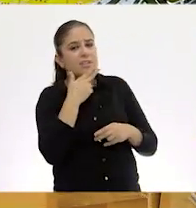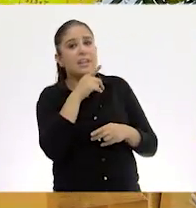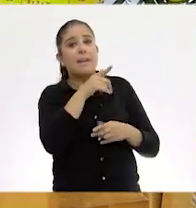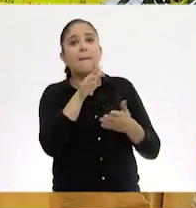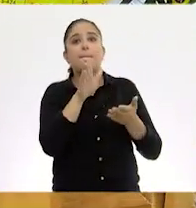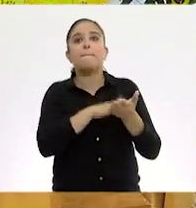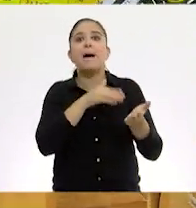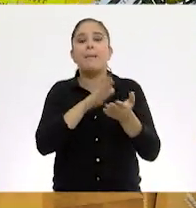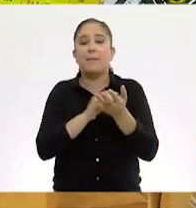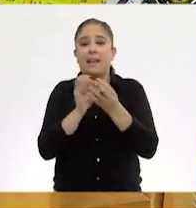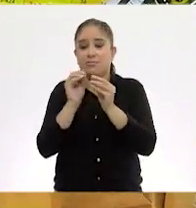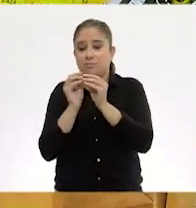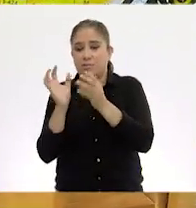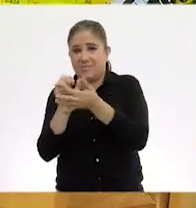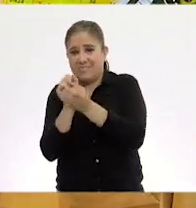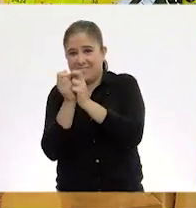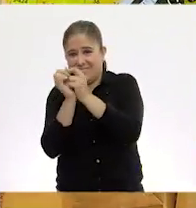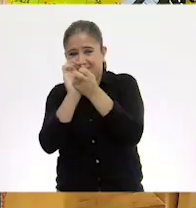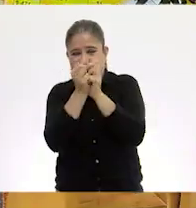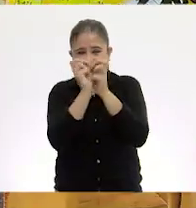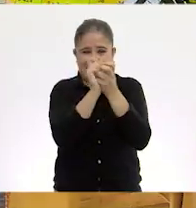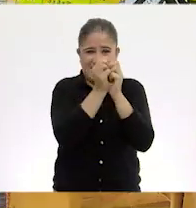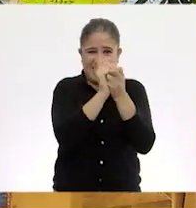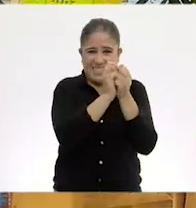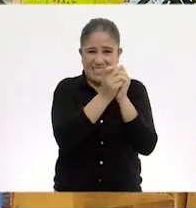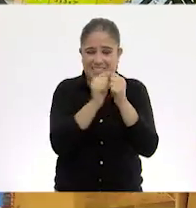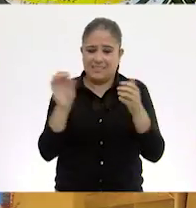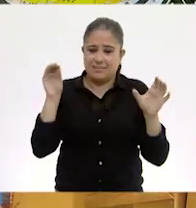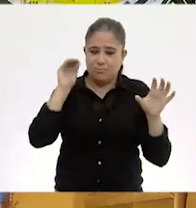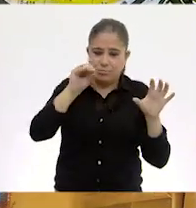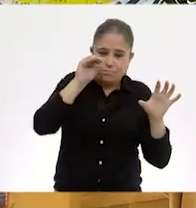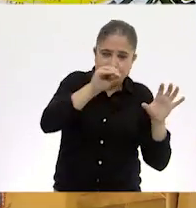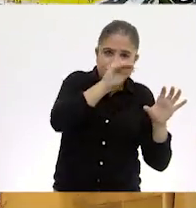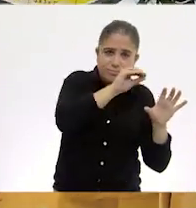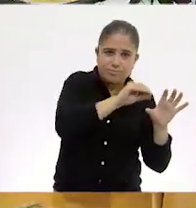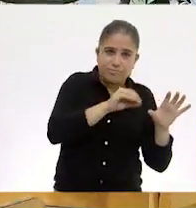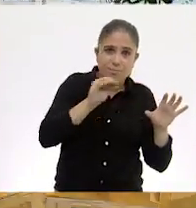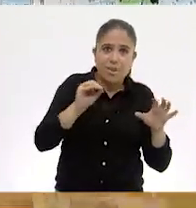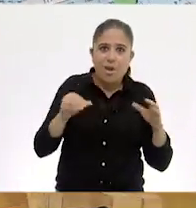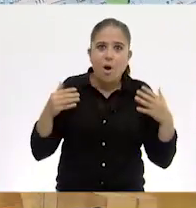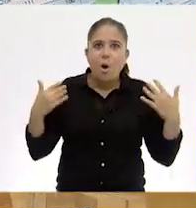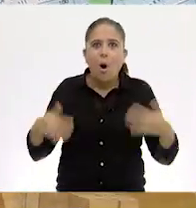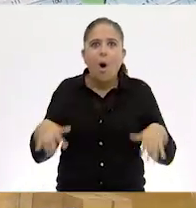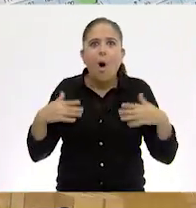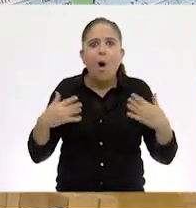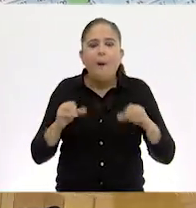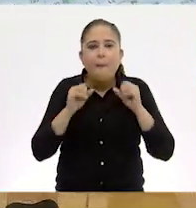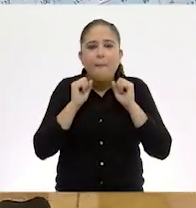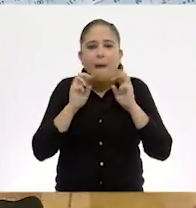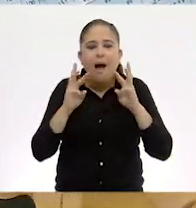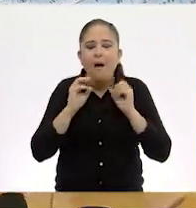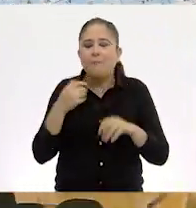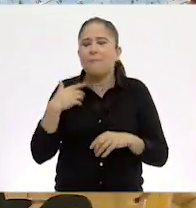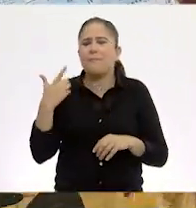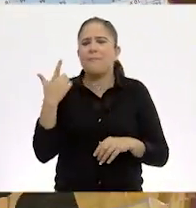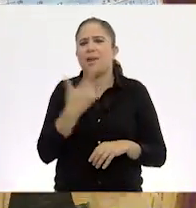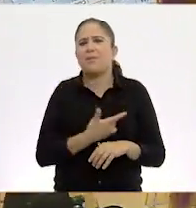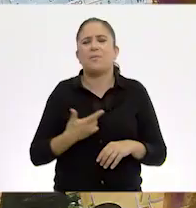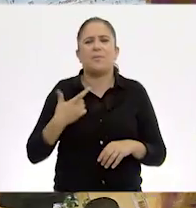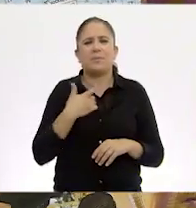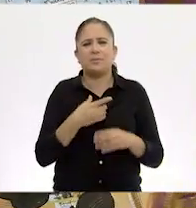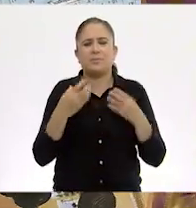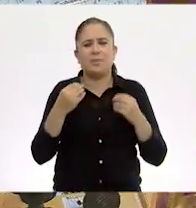de papel hechos bolita y hacen unas nubes así esponjosas como de algodón. ¡Wow! ¡Fabuloso! ¡Me encantó